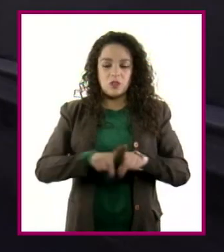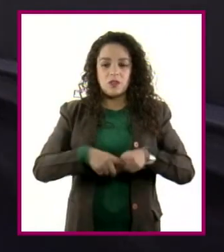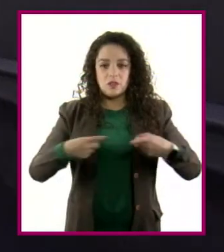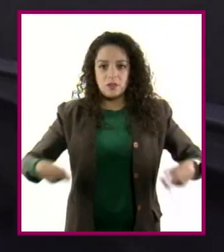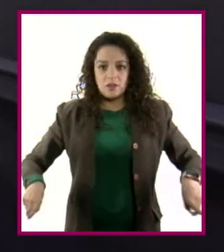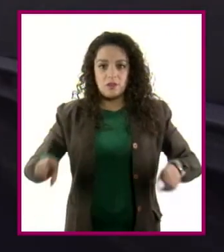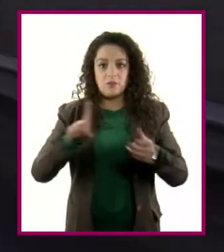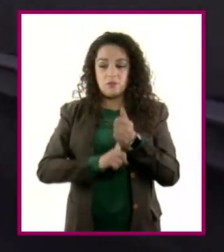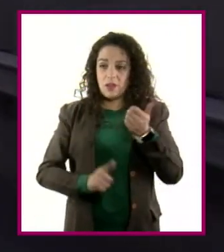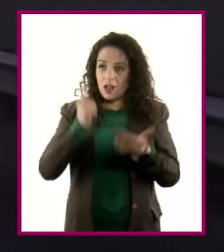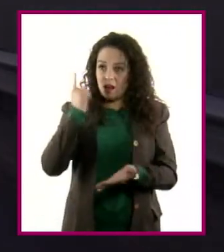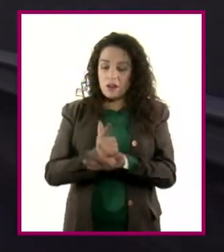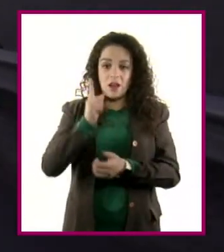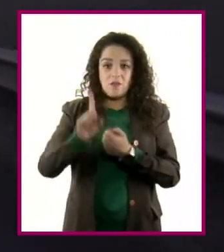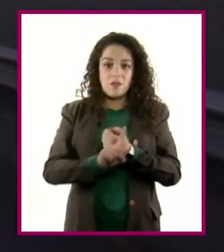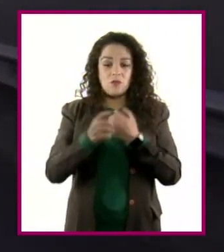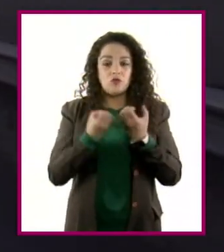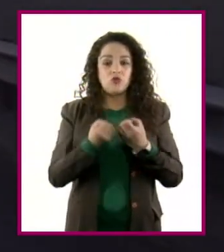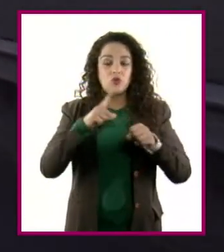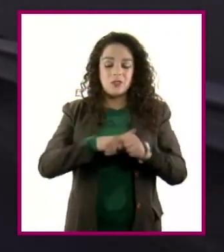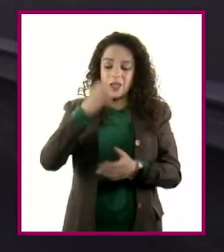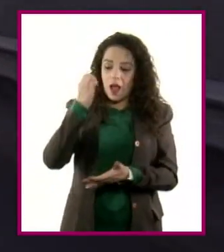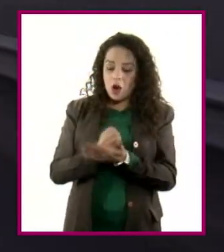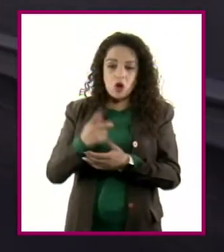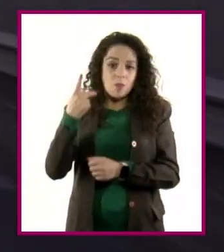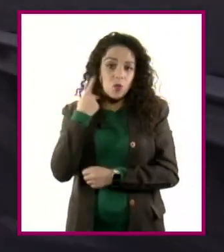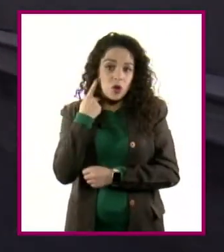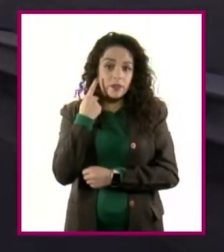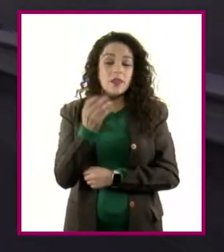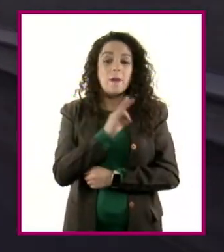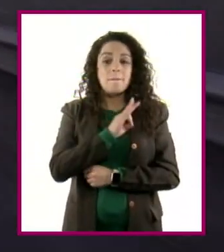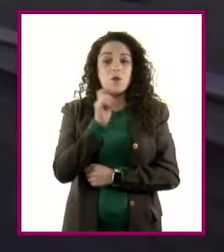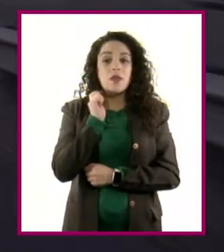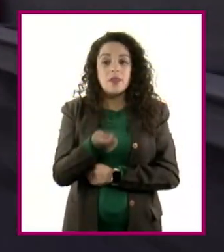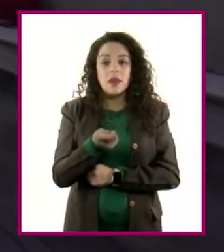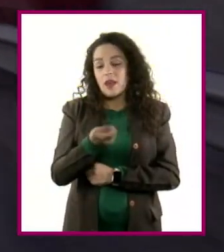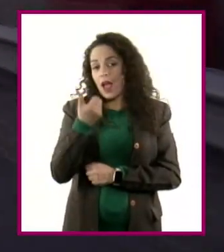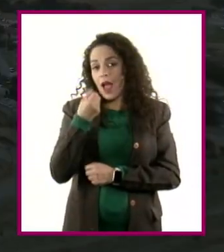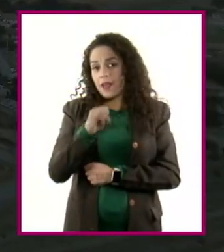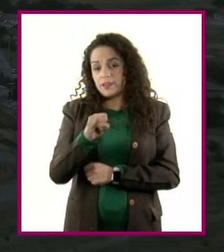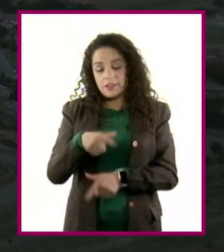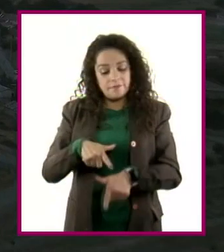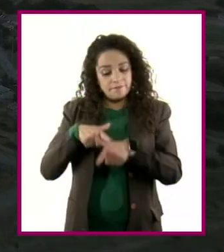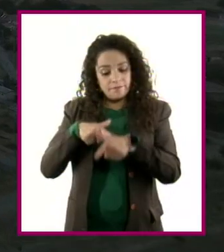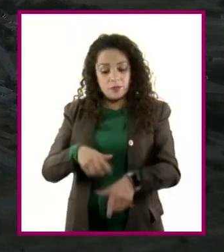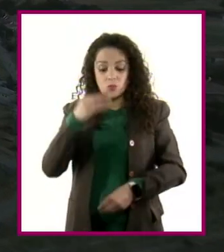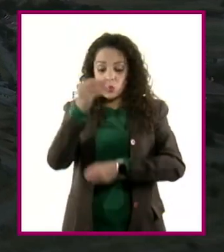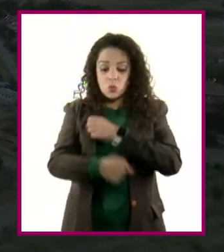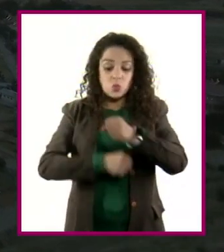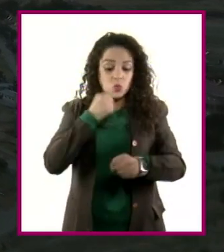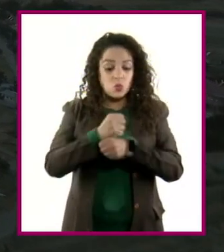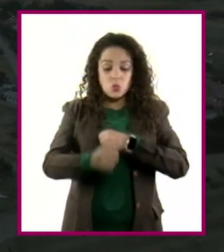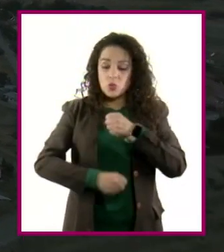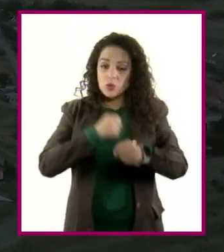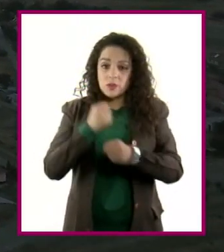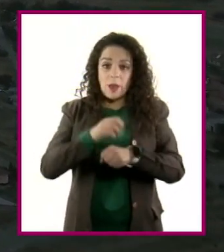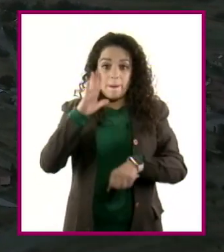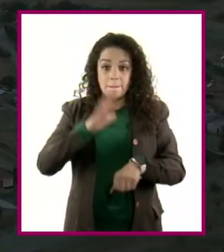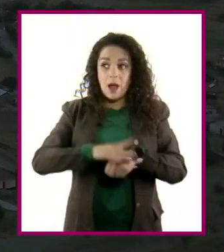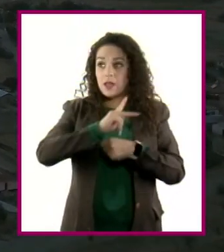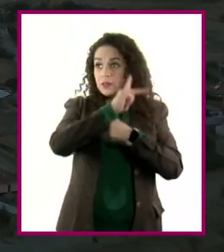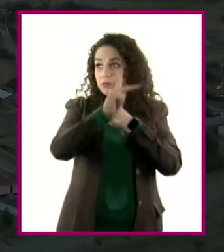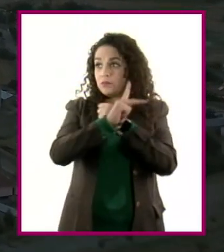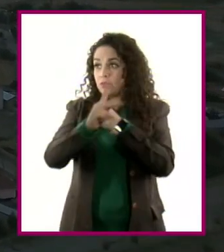graves repercusiones sociales, económicas y políticas podrían perpetuarse por años, en particular en los países que ya